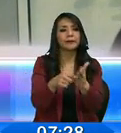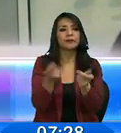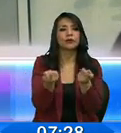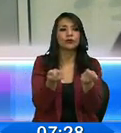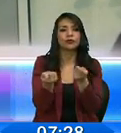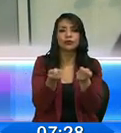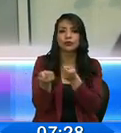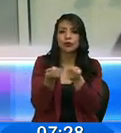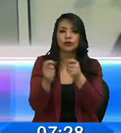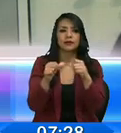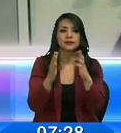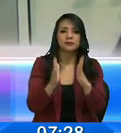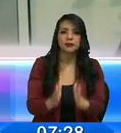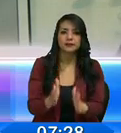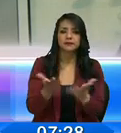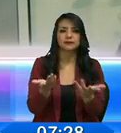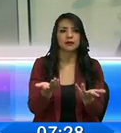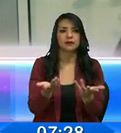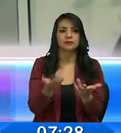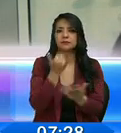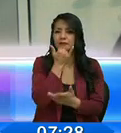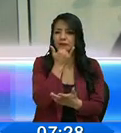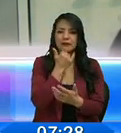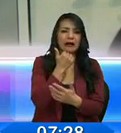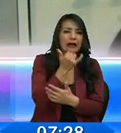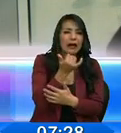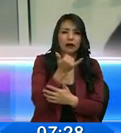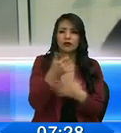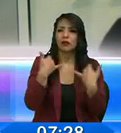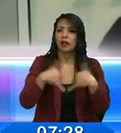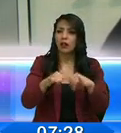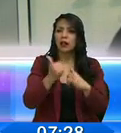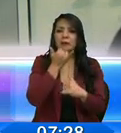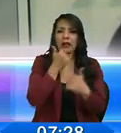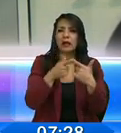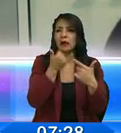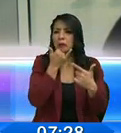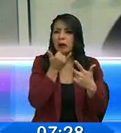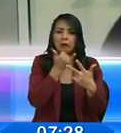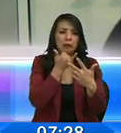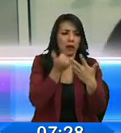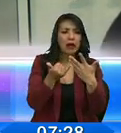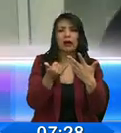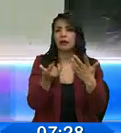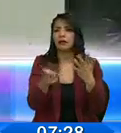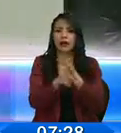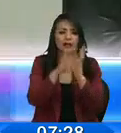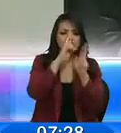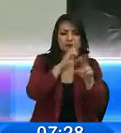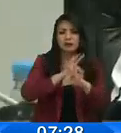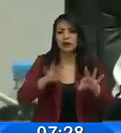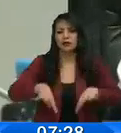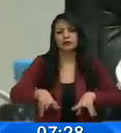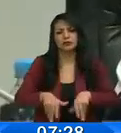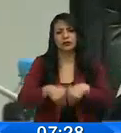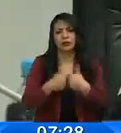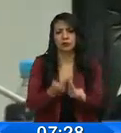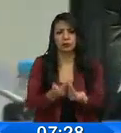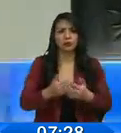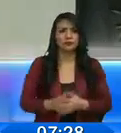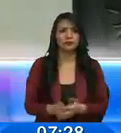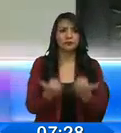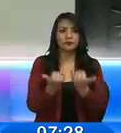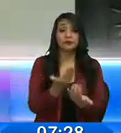regularizar que los asambleístas cometemos de manera permanente actos de corrupción, actos reñidos con la ley. Básicamente lo que he dicho es que la propuesta